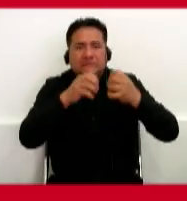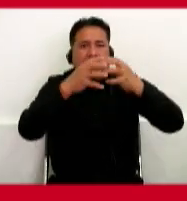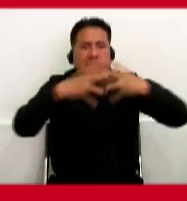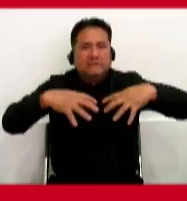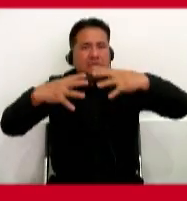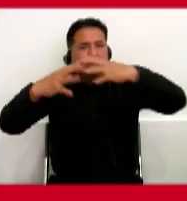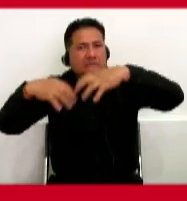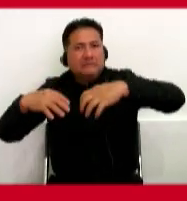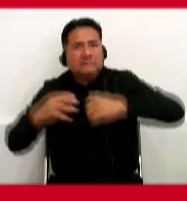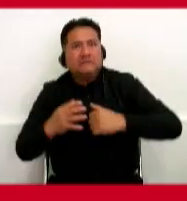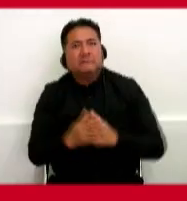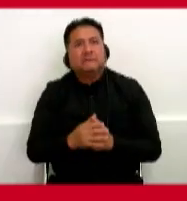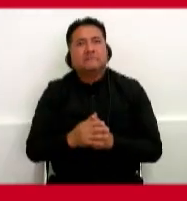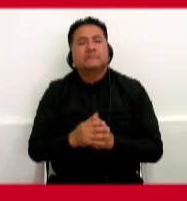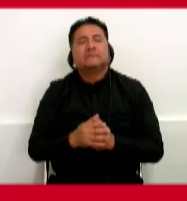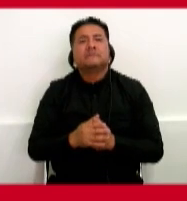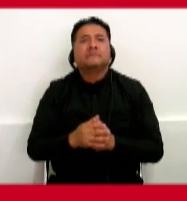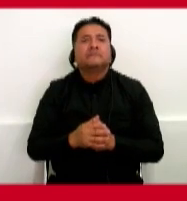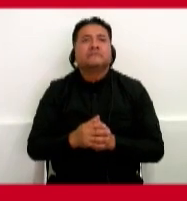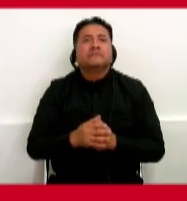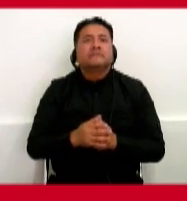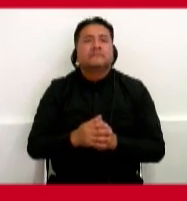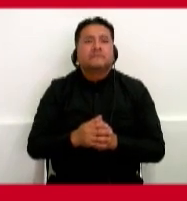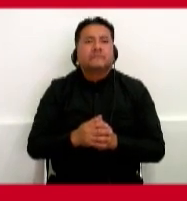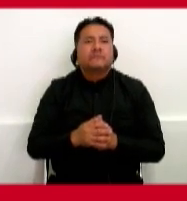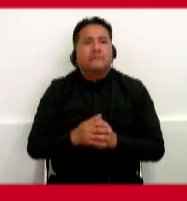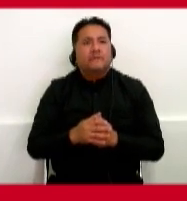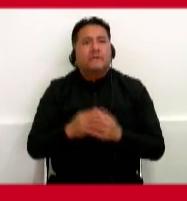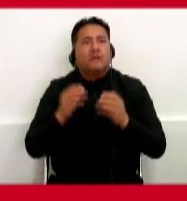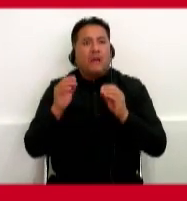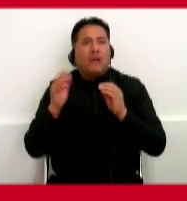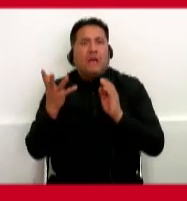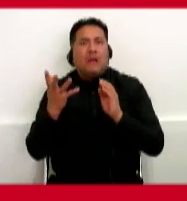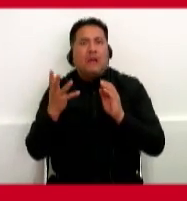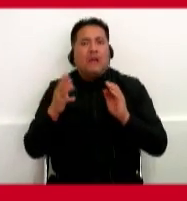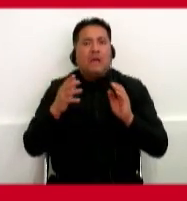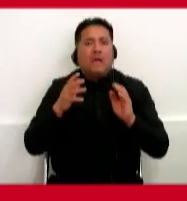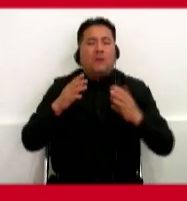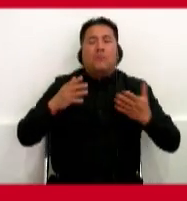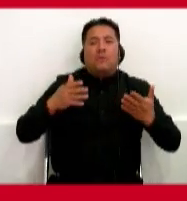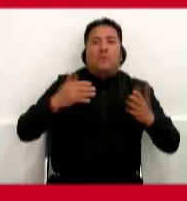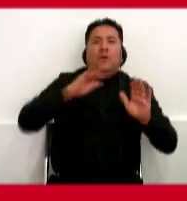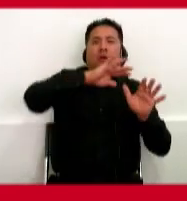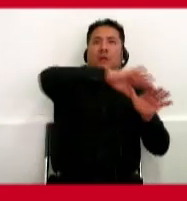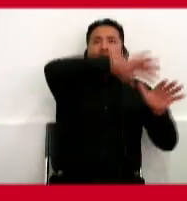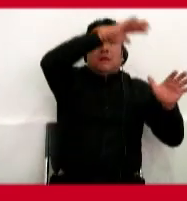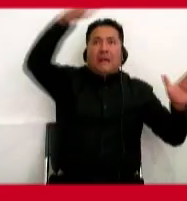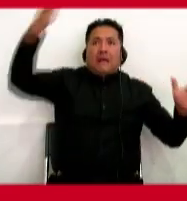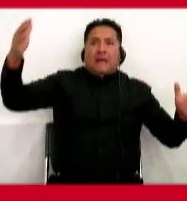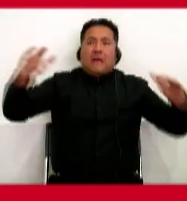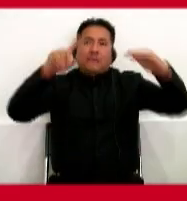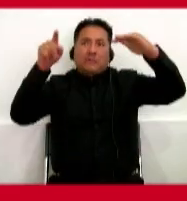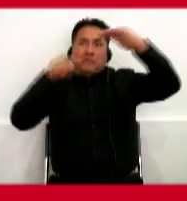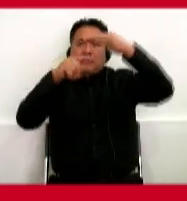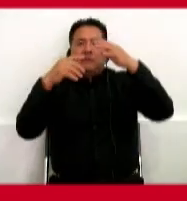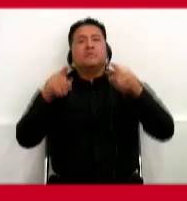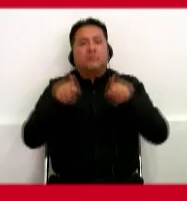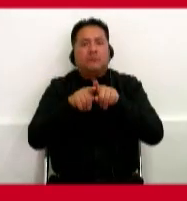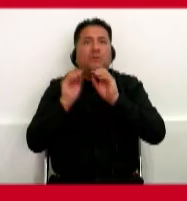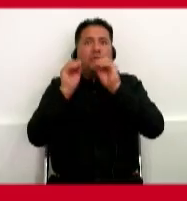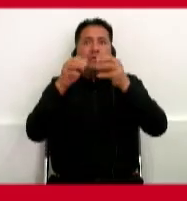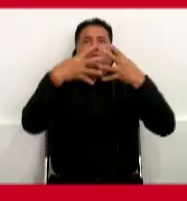habíamos considerado exponer en el techo de las cámaras y que esto podría generar un potencial caving hacia la parte